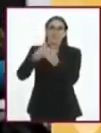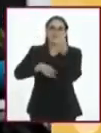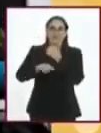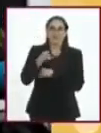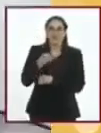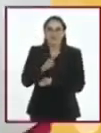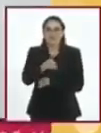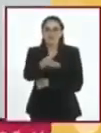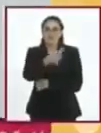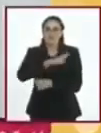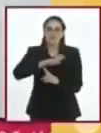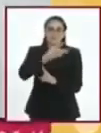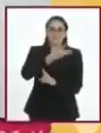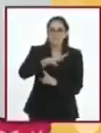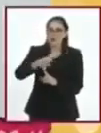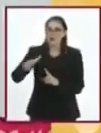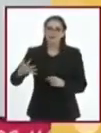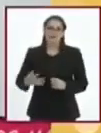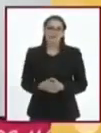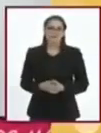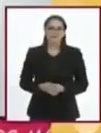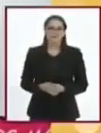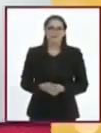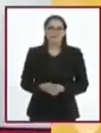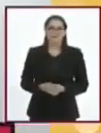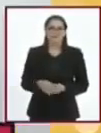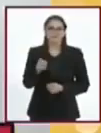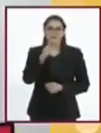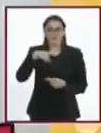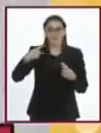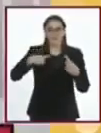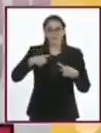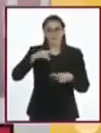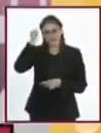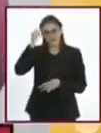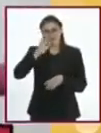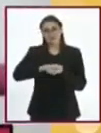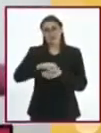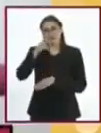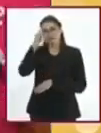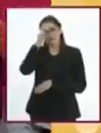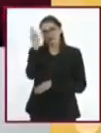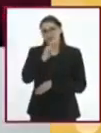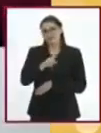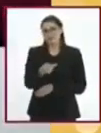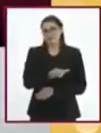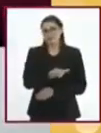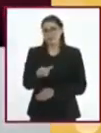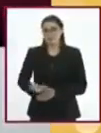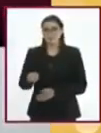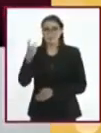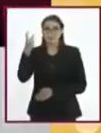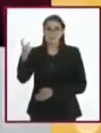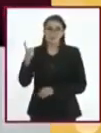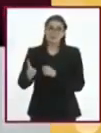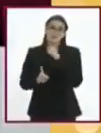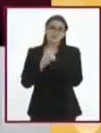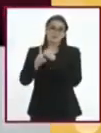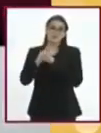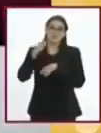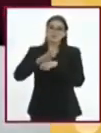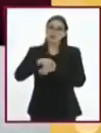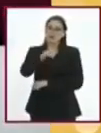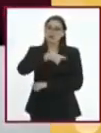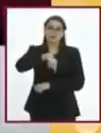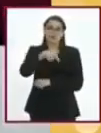comunidades rurales se concentran los más altos índices de marginación en México. La pobreza afecta principalmente a los pueblos